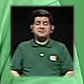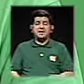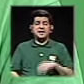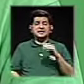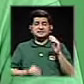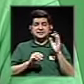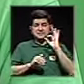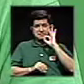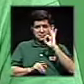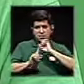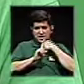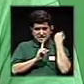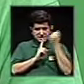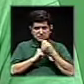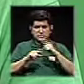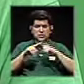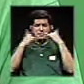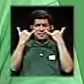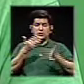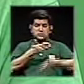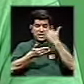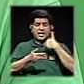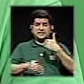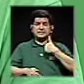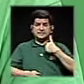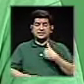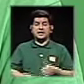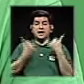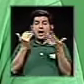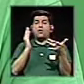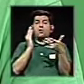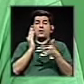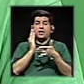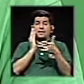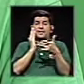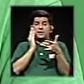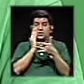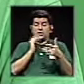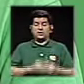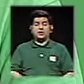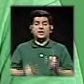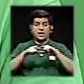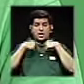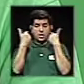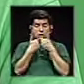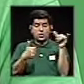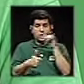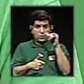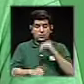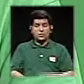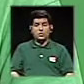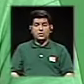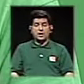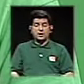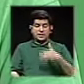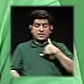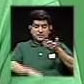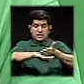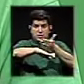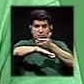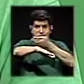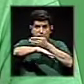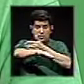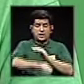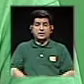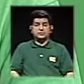tenían muy buenas condiciones verdad como de alta tecnología eh Y un y un sector también que ha venido ganando también ha sido